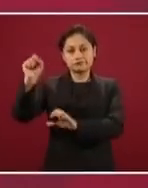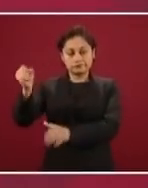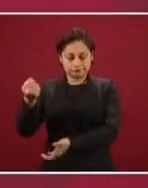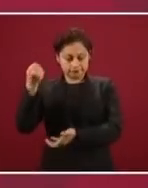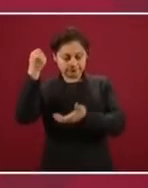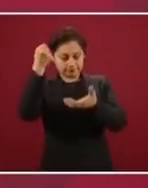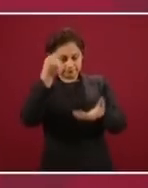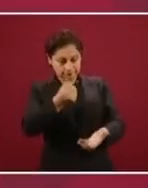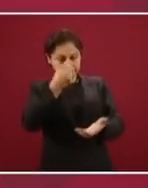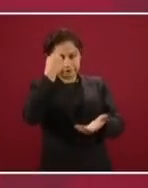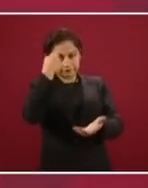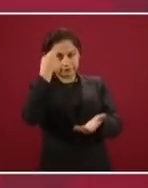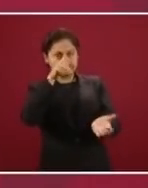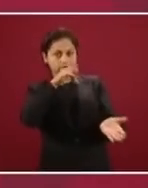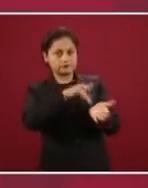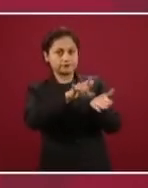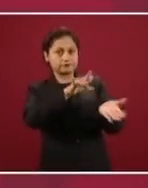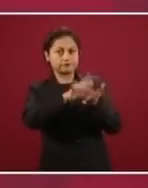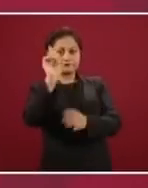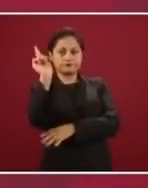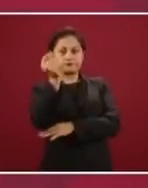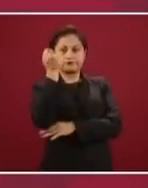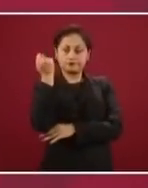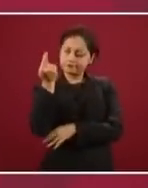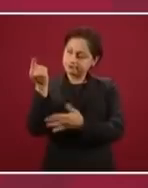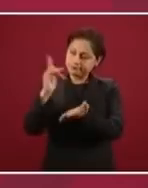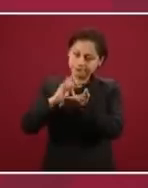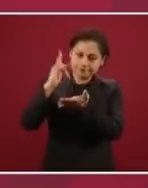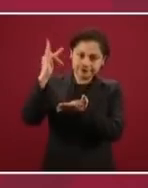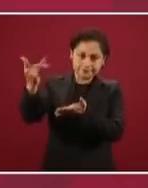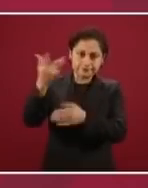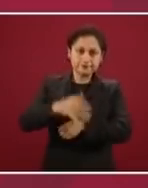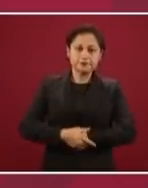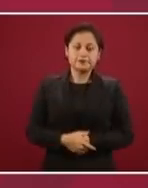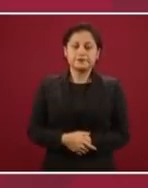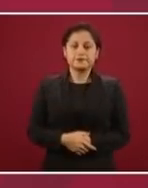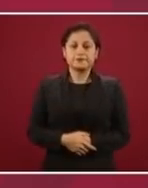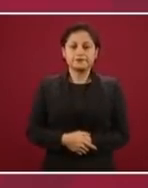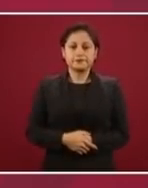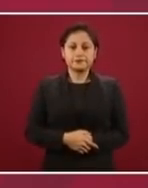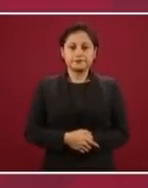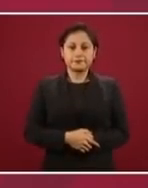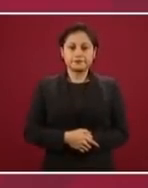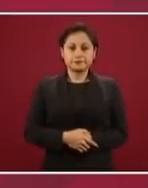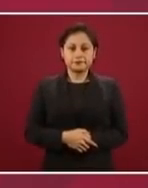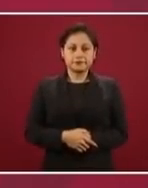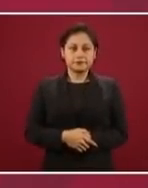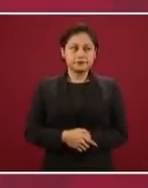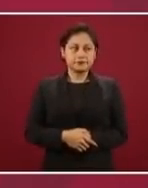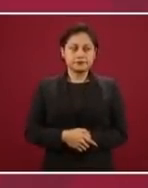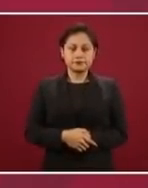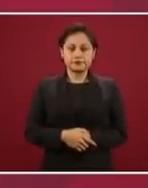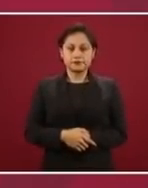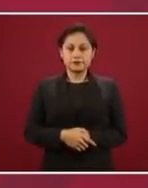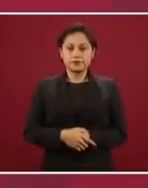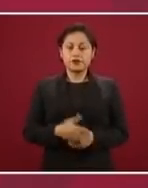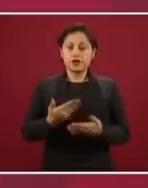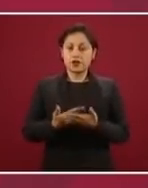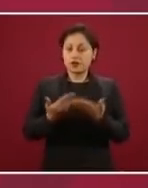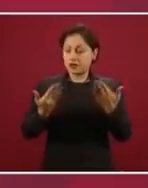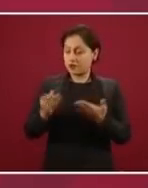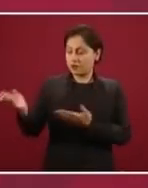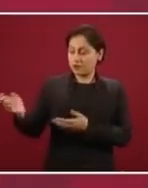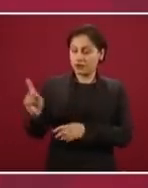tecnología en nuestro país vamos a emiliano calderón que es